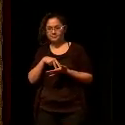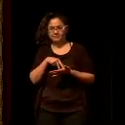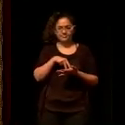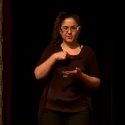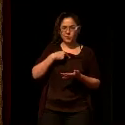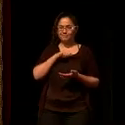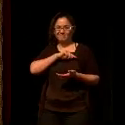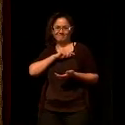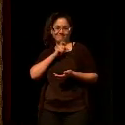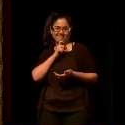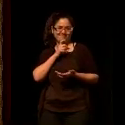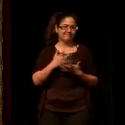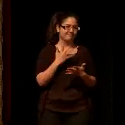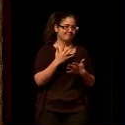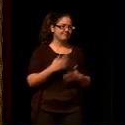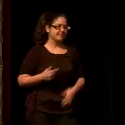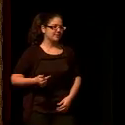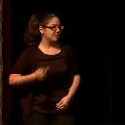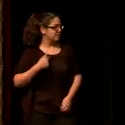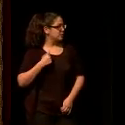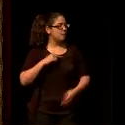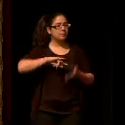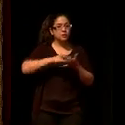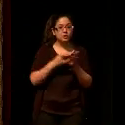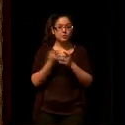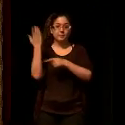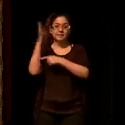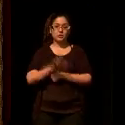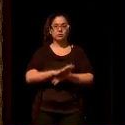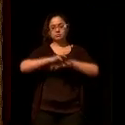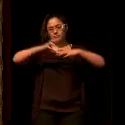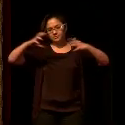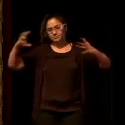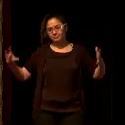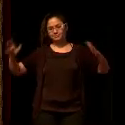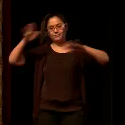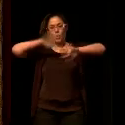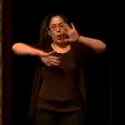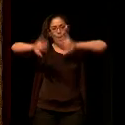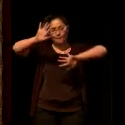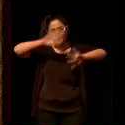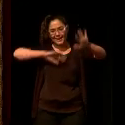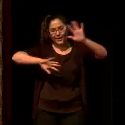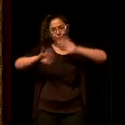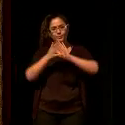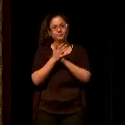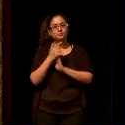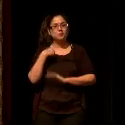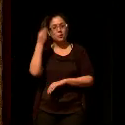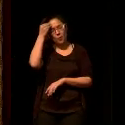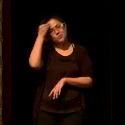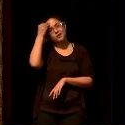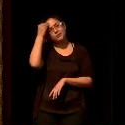yo voy a presentar un proyecto que es muy grande muy complejo entonces he pensado que la mejor manera